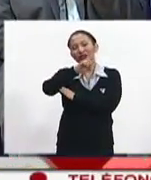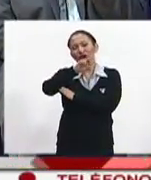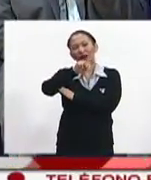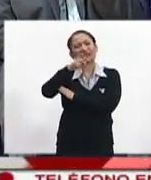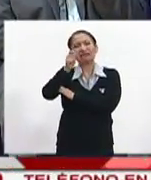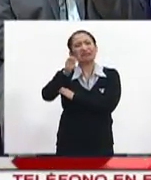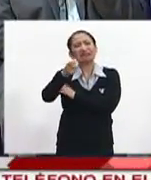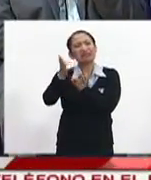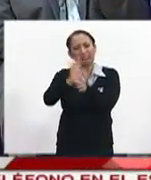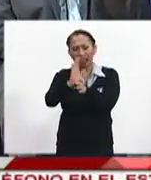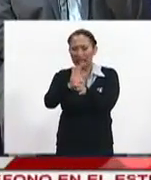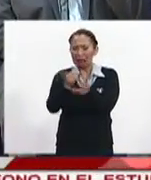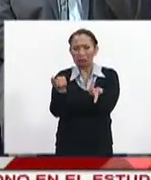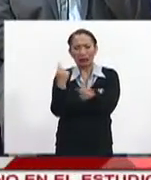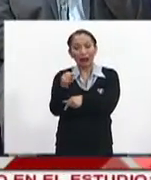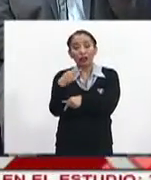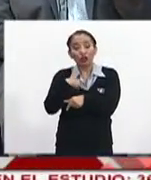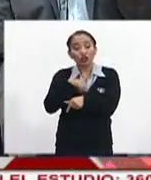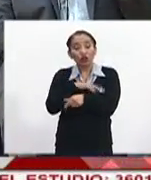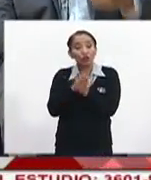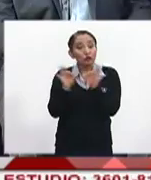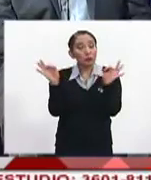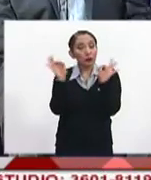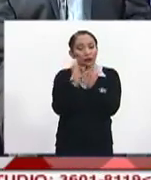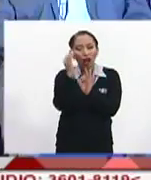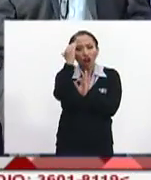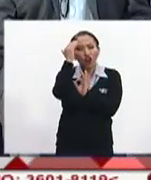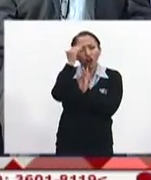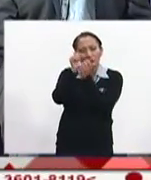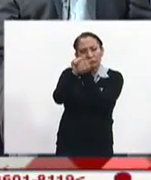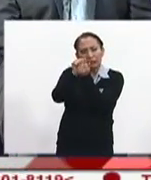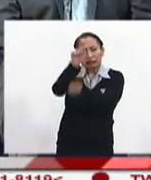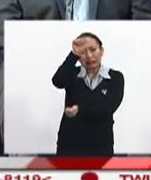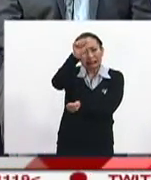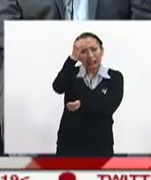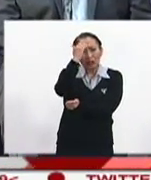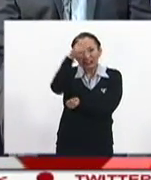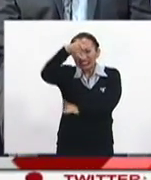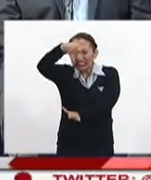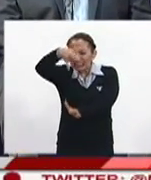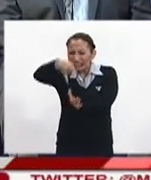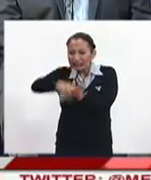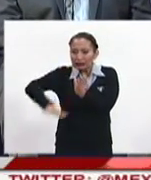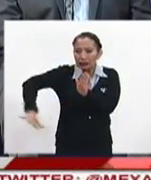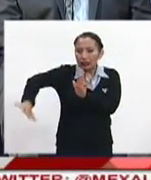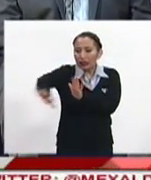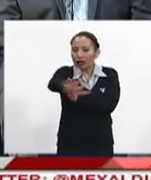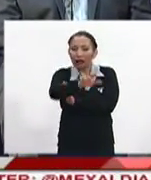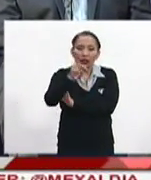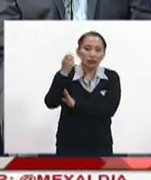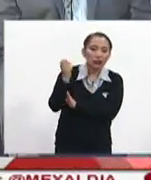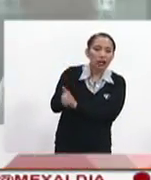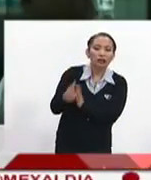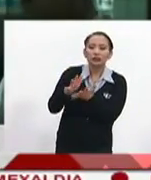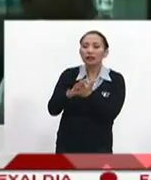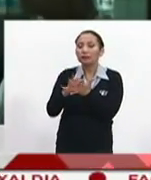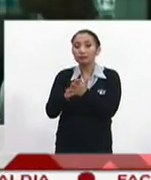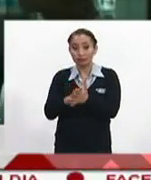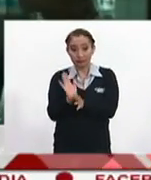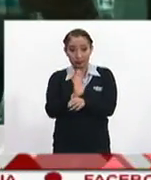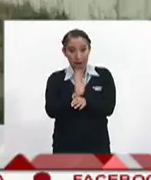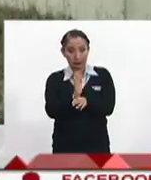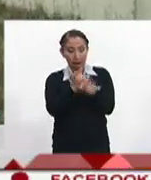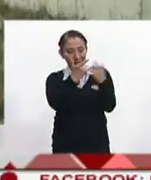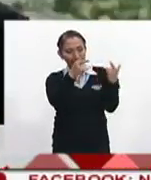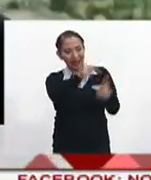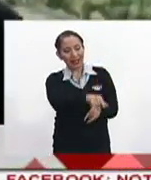Que era muy importante para nosotros conocer absolutamente bien el universo del que estábamos recreando. La película